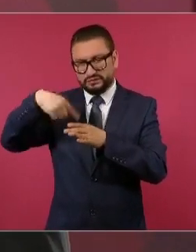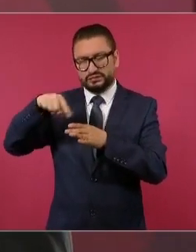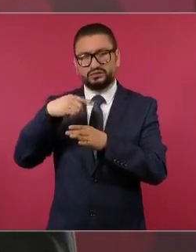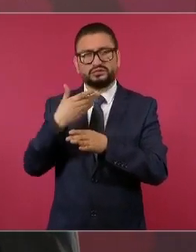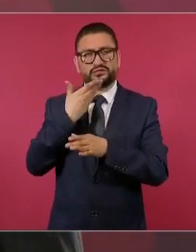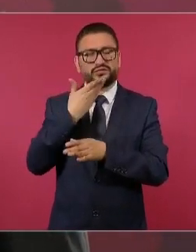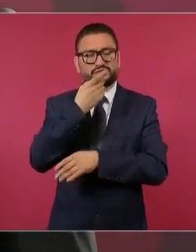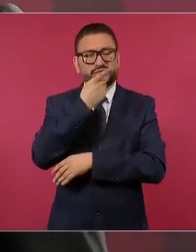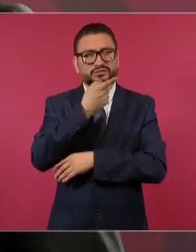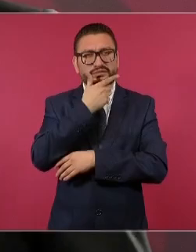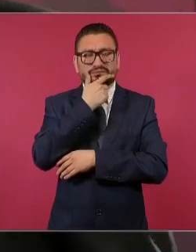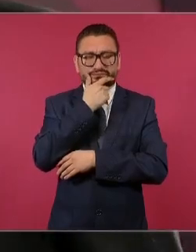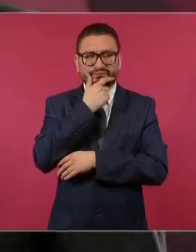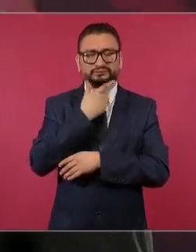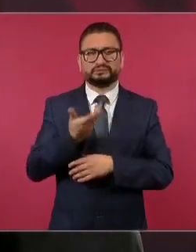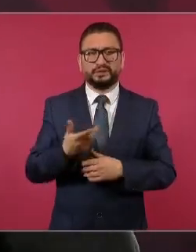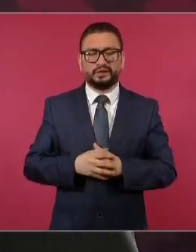se